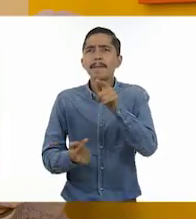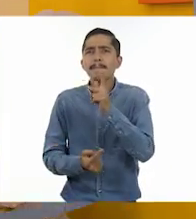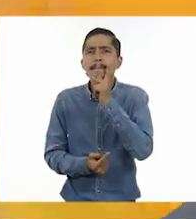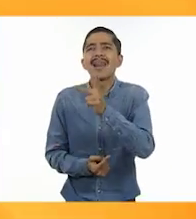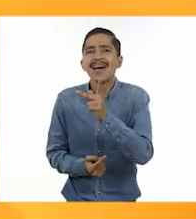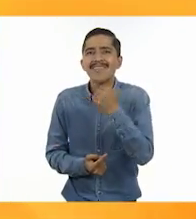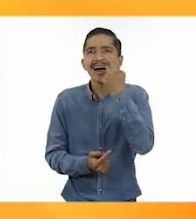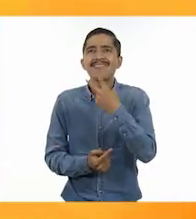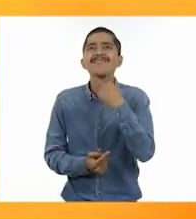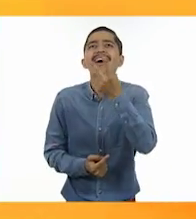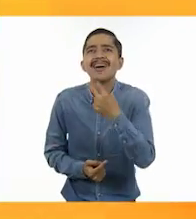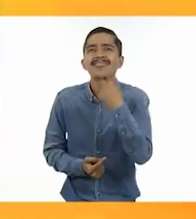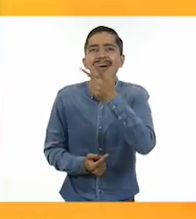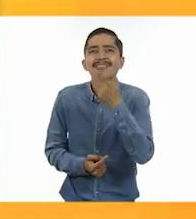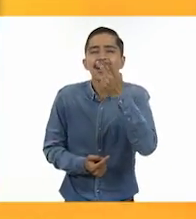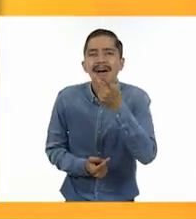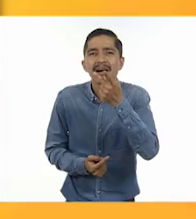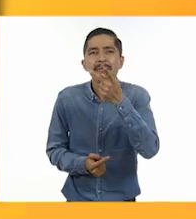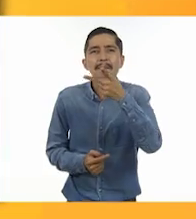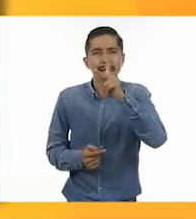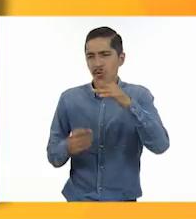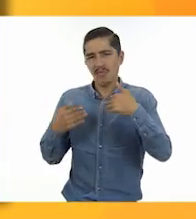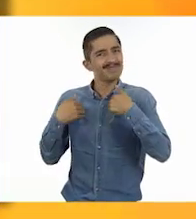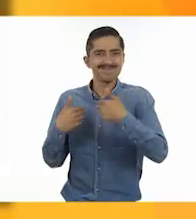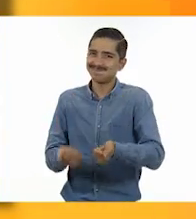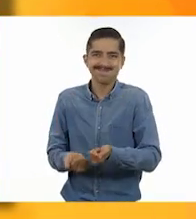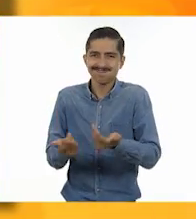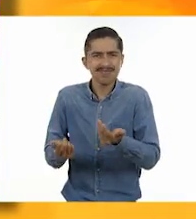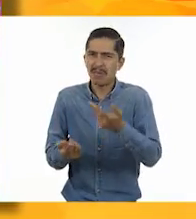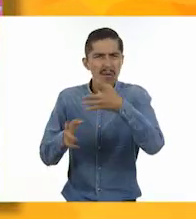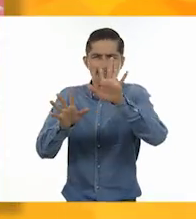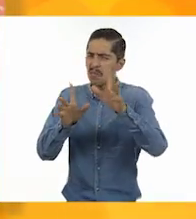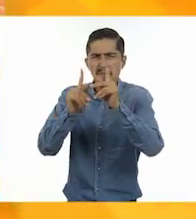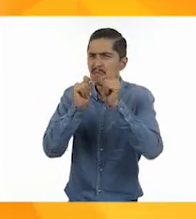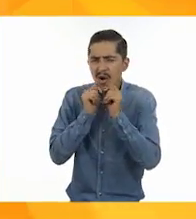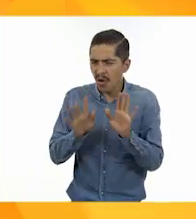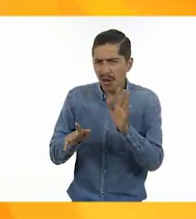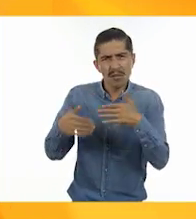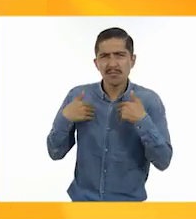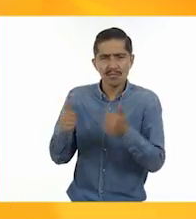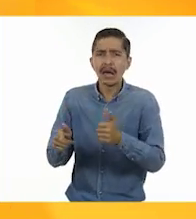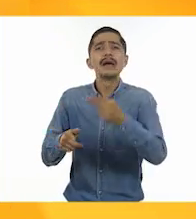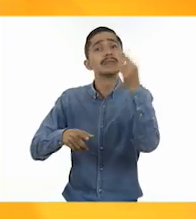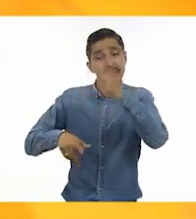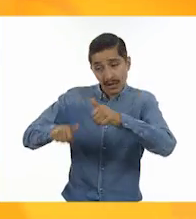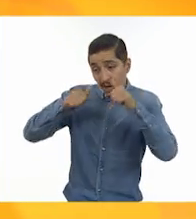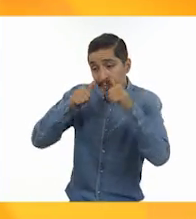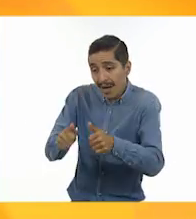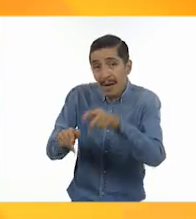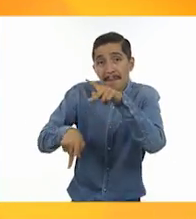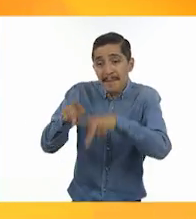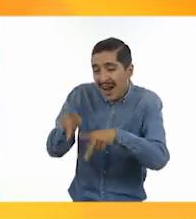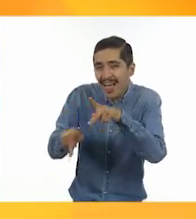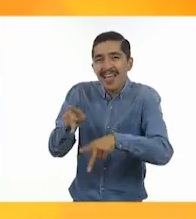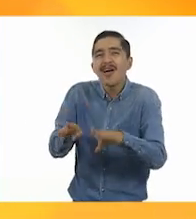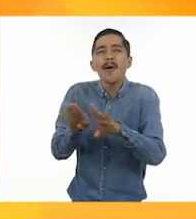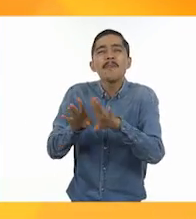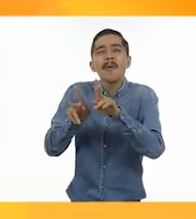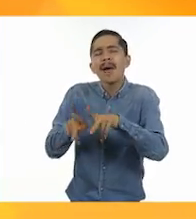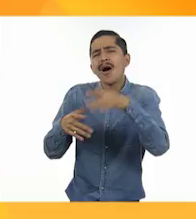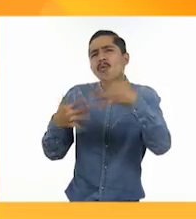entendemos. Pero aunque no les entendamos, es importante atender esas charlas como una plática